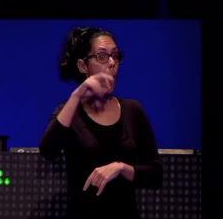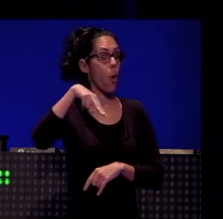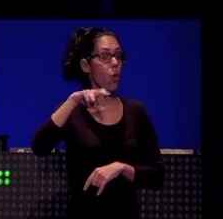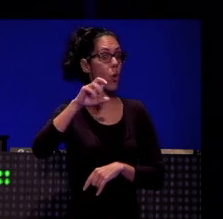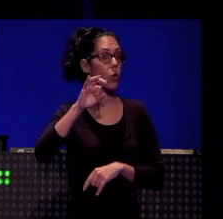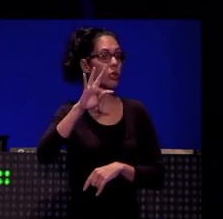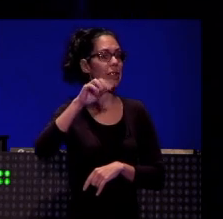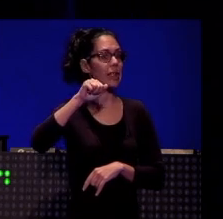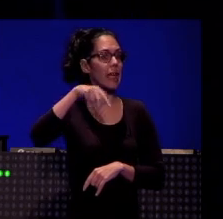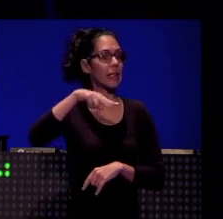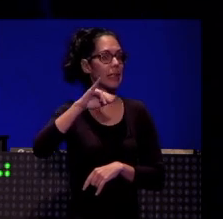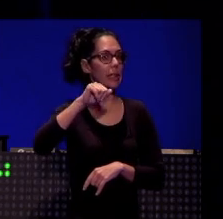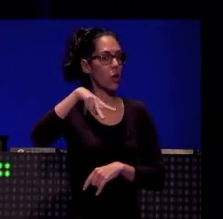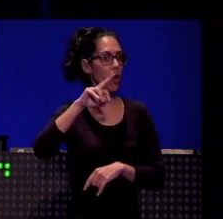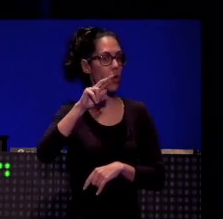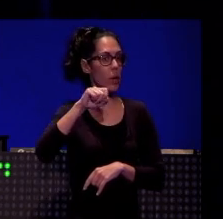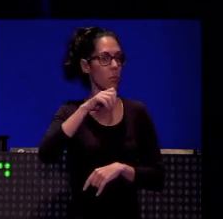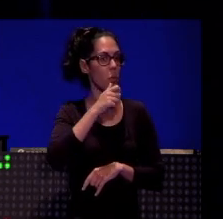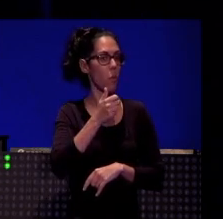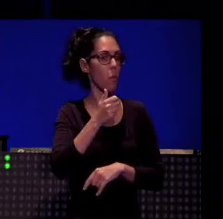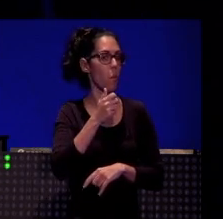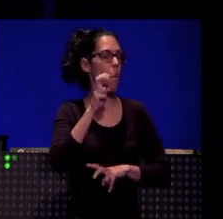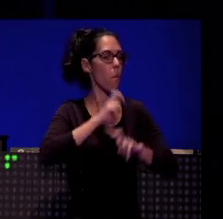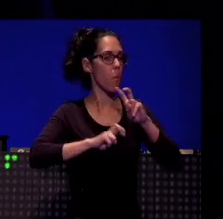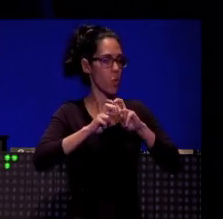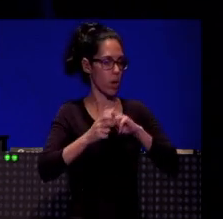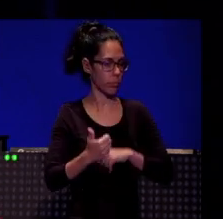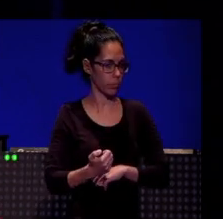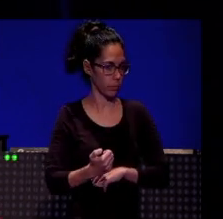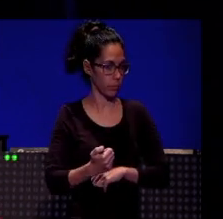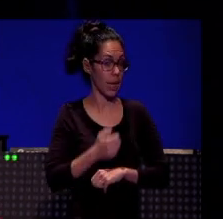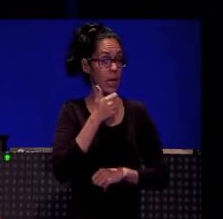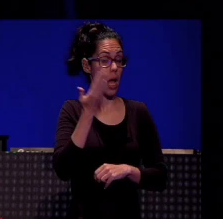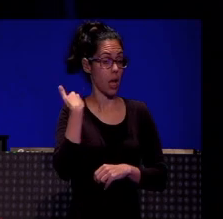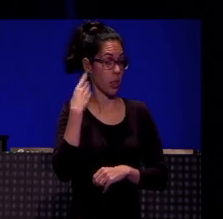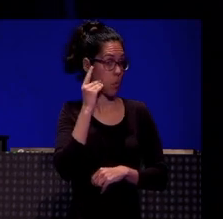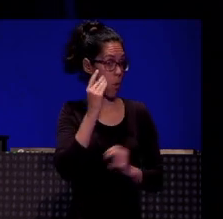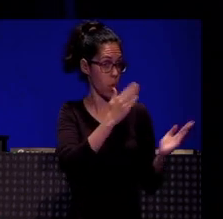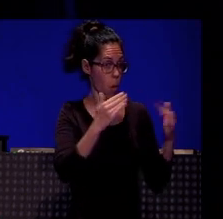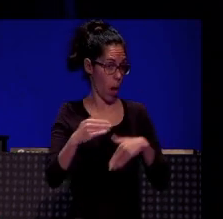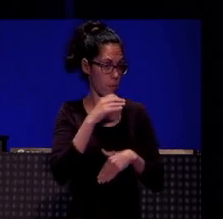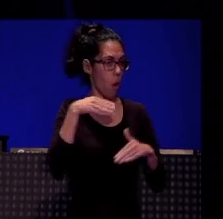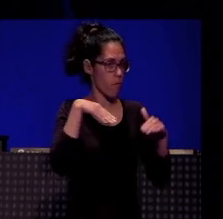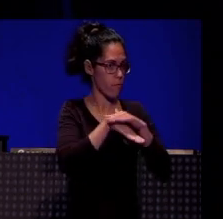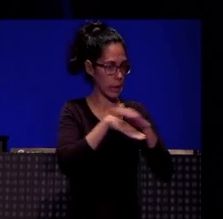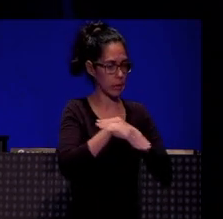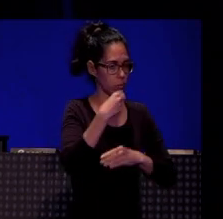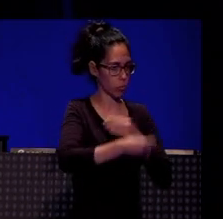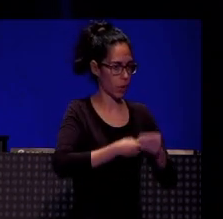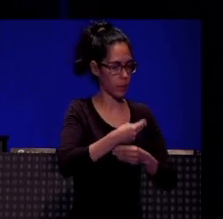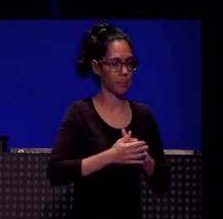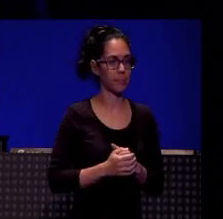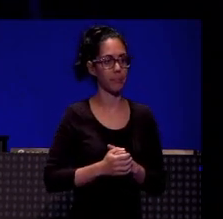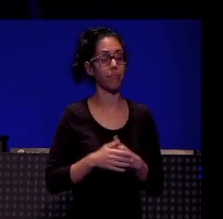siempre por un busca o sea no es en esa época había móvil pero vamos que lo fax todavía se utilizaban